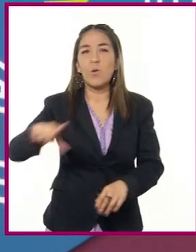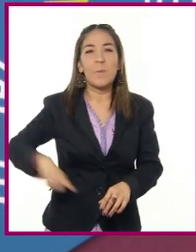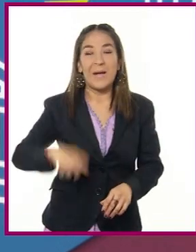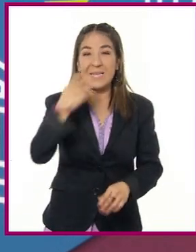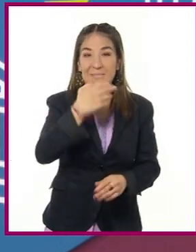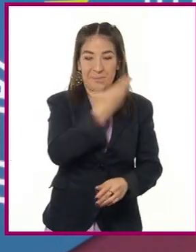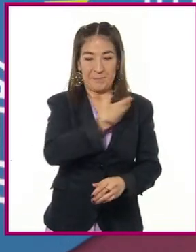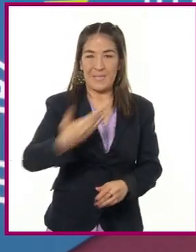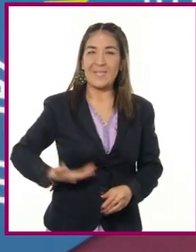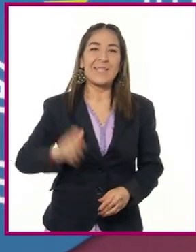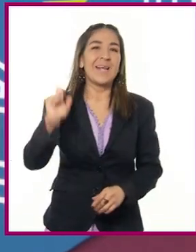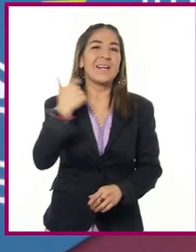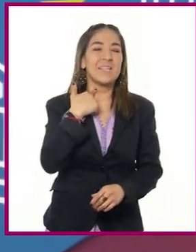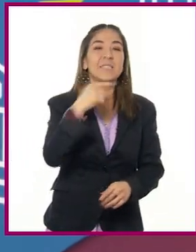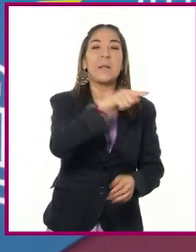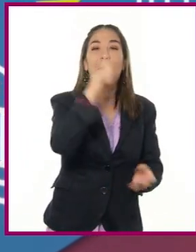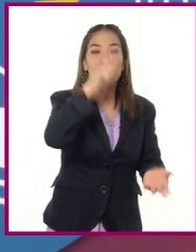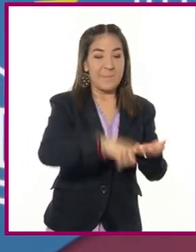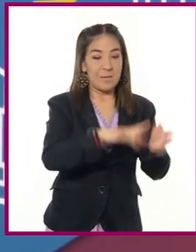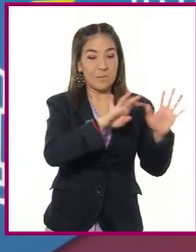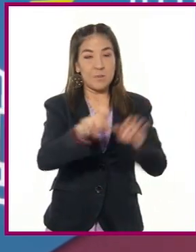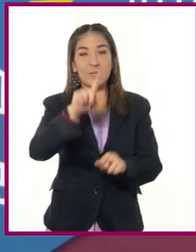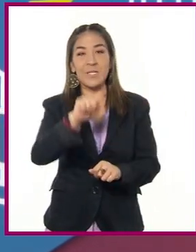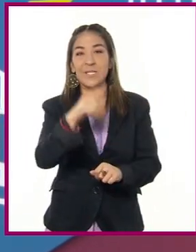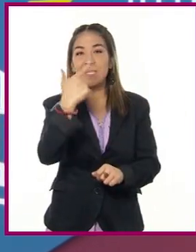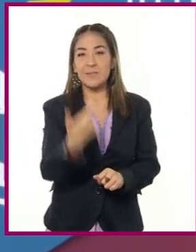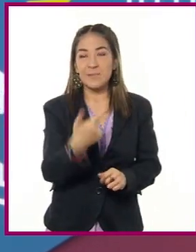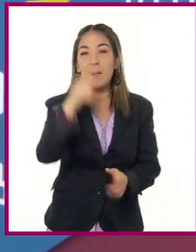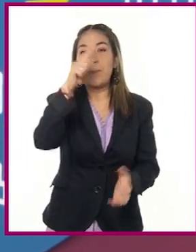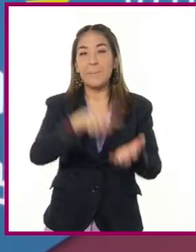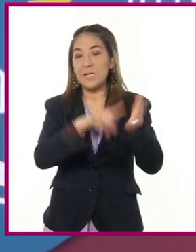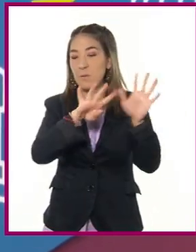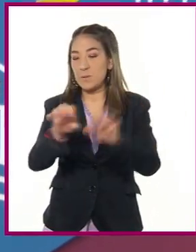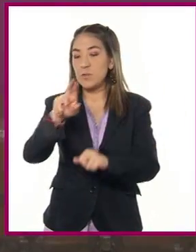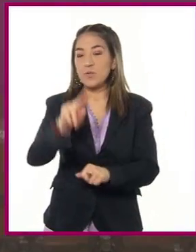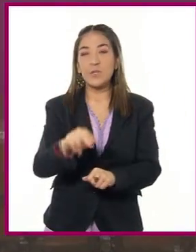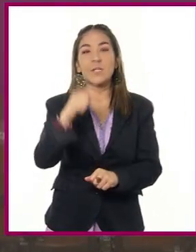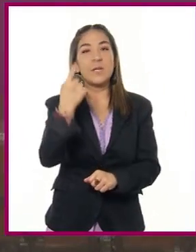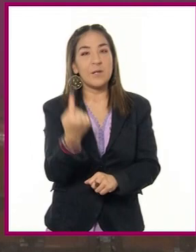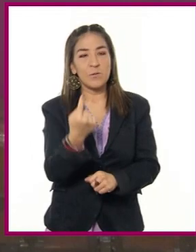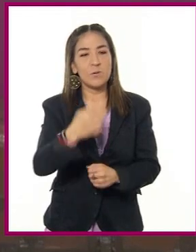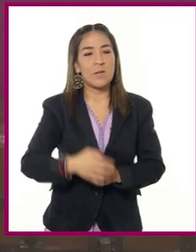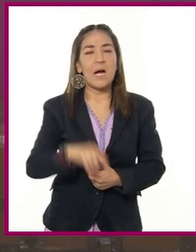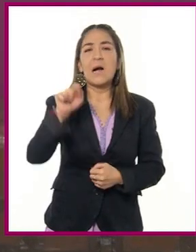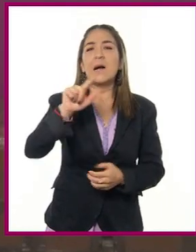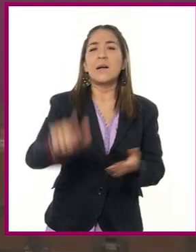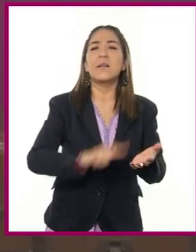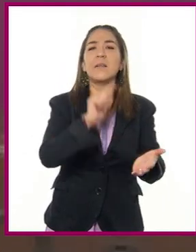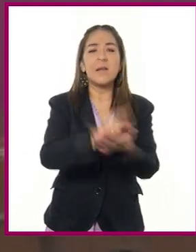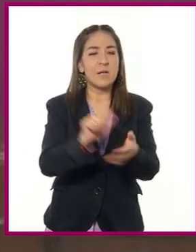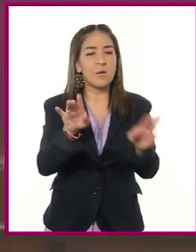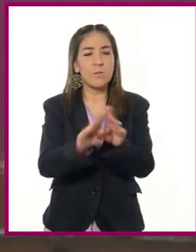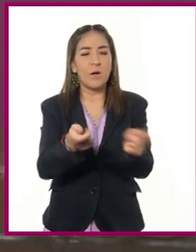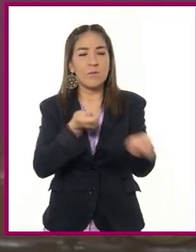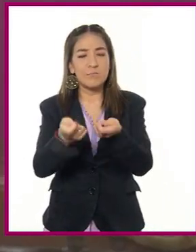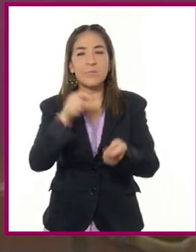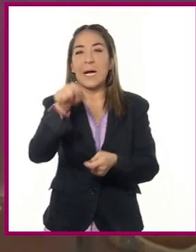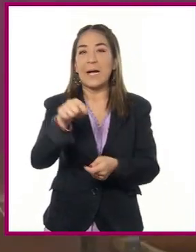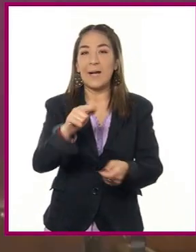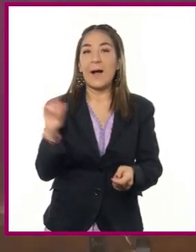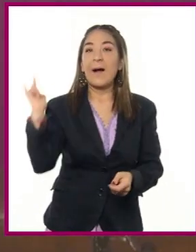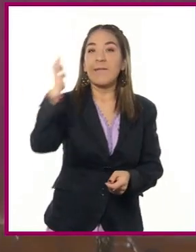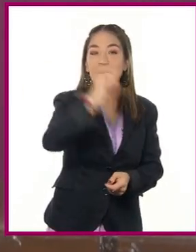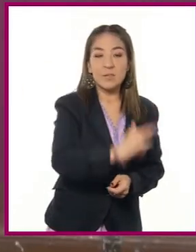entre 1977 y 1981, la Ley de Regulación de la Aviación